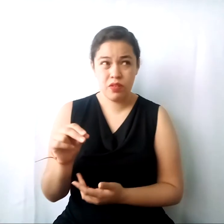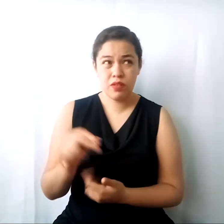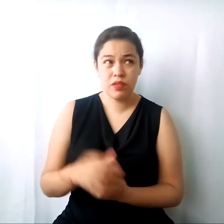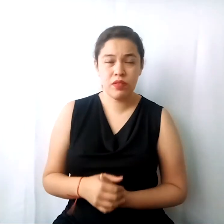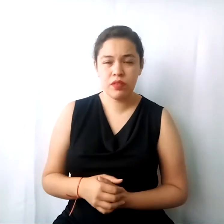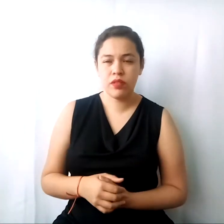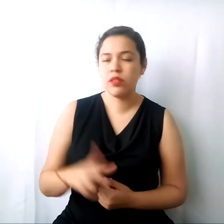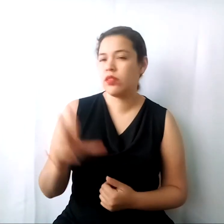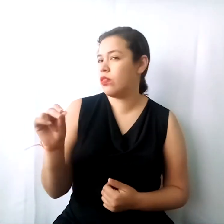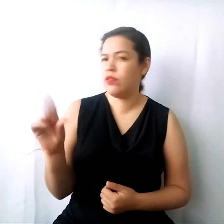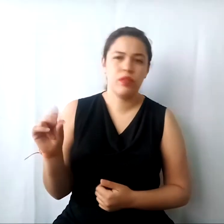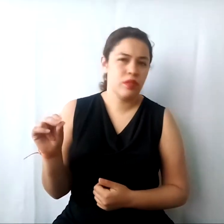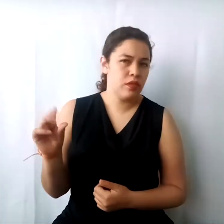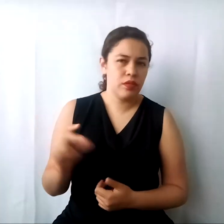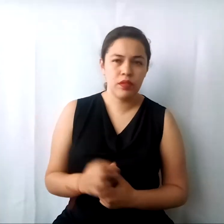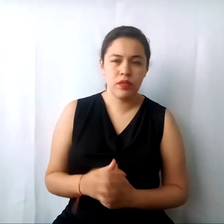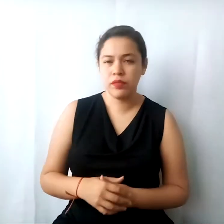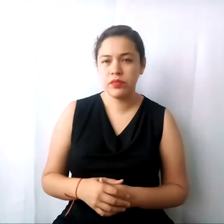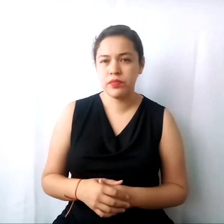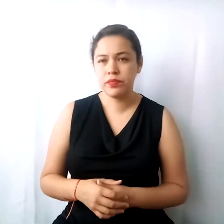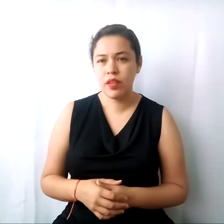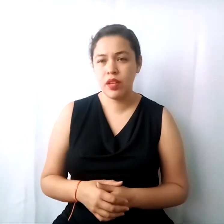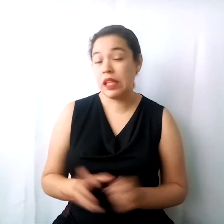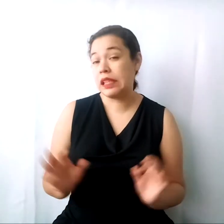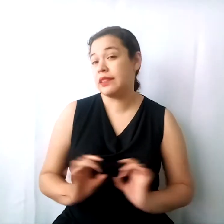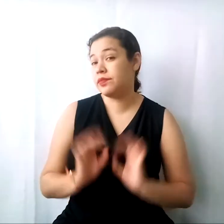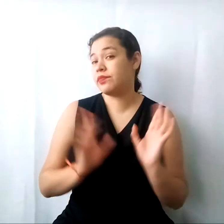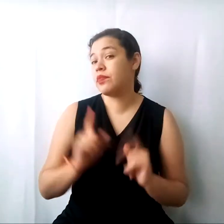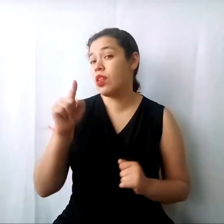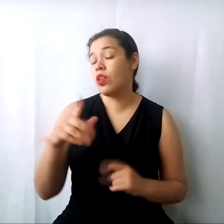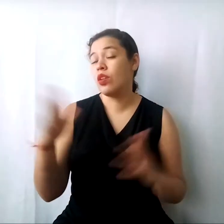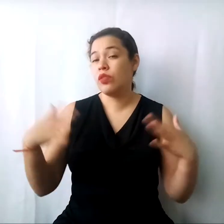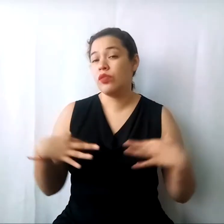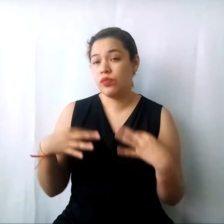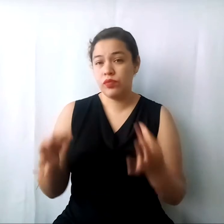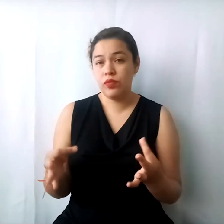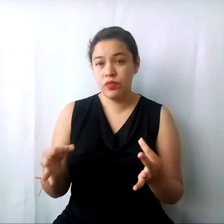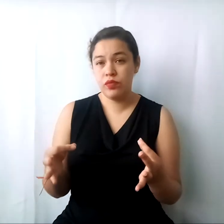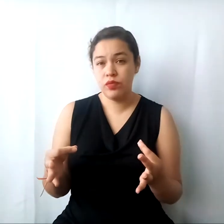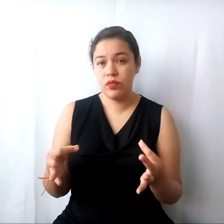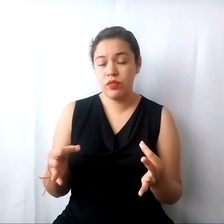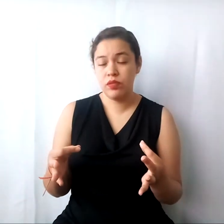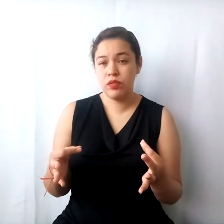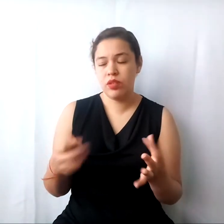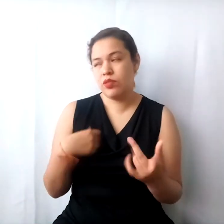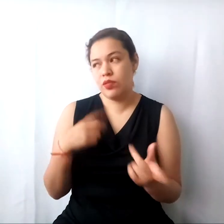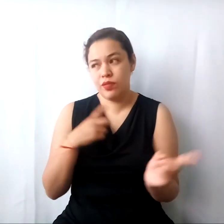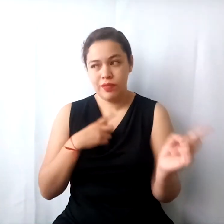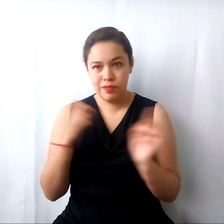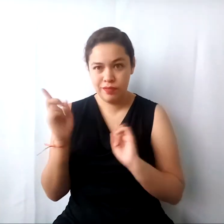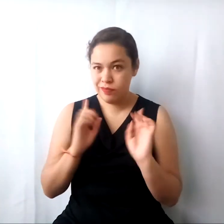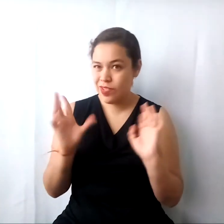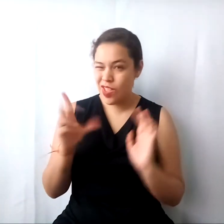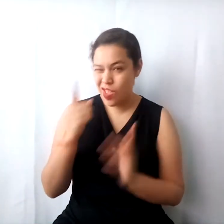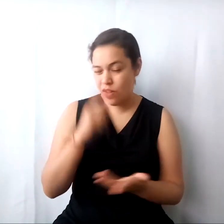No, para nada, no. A menos que como fundación, que lo dudo,